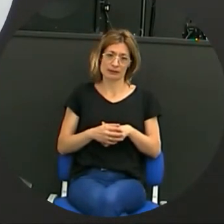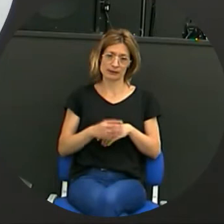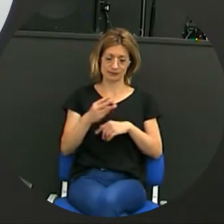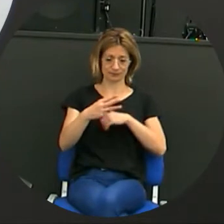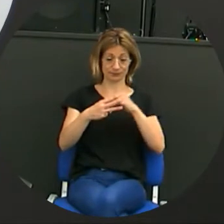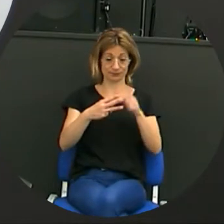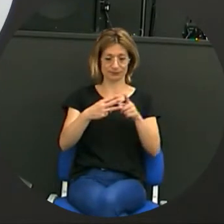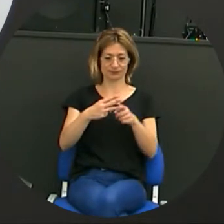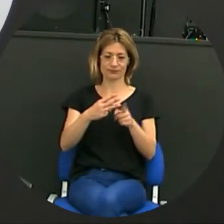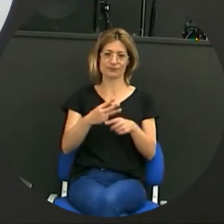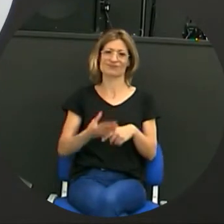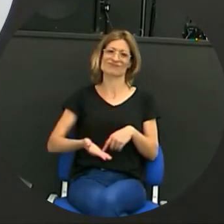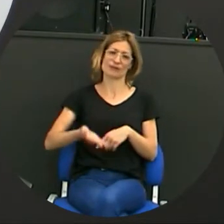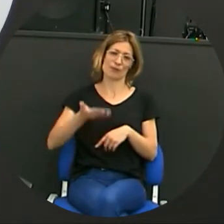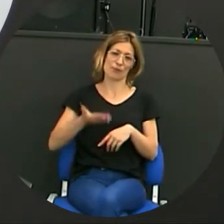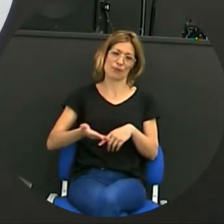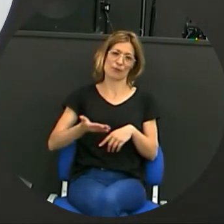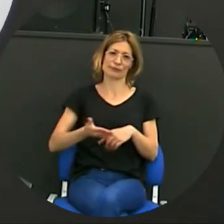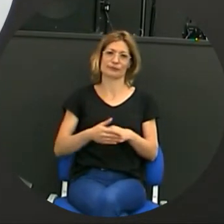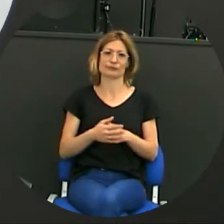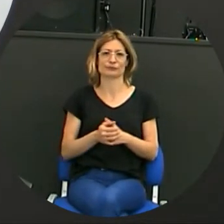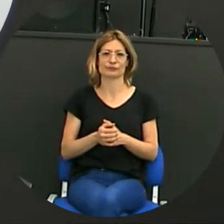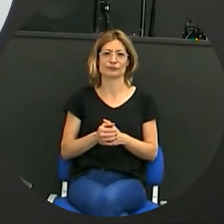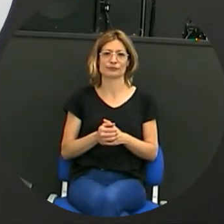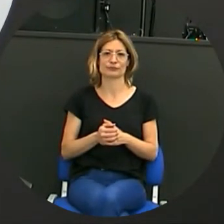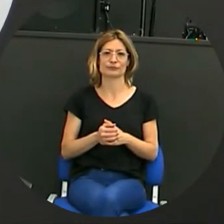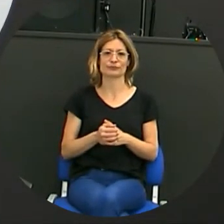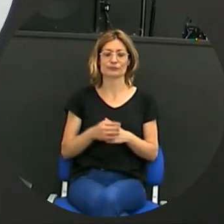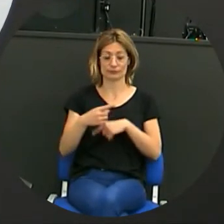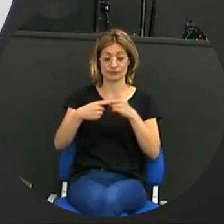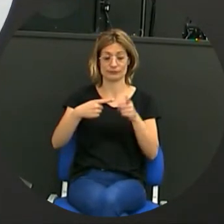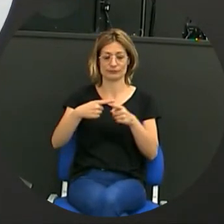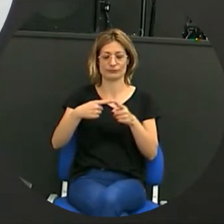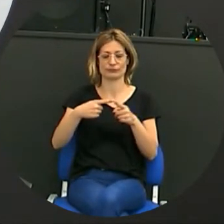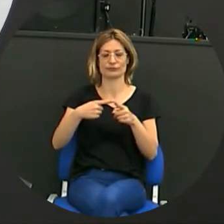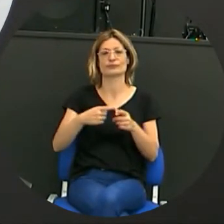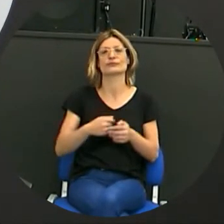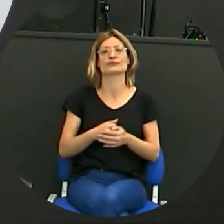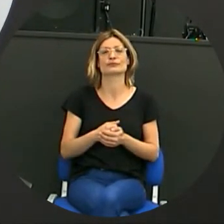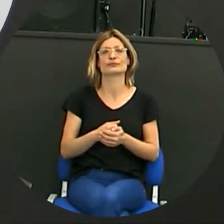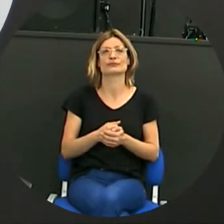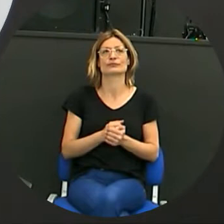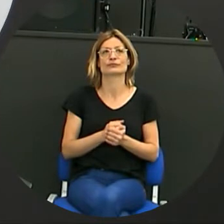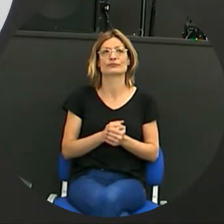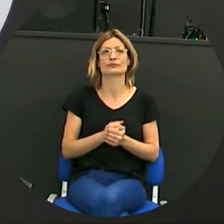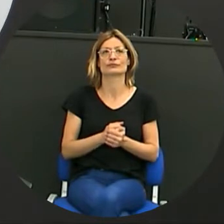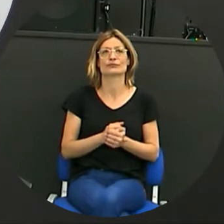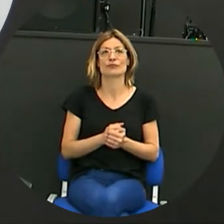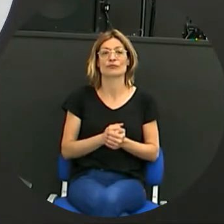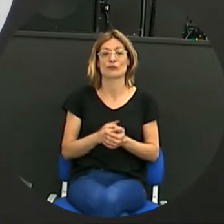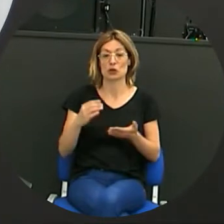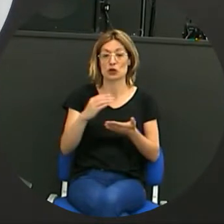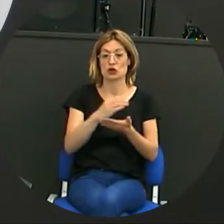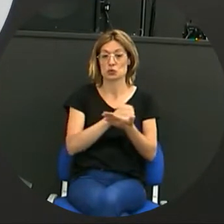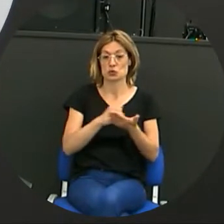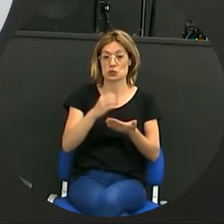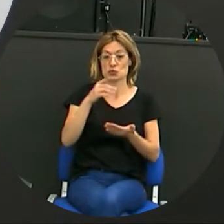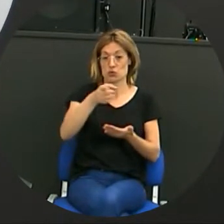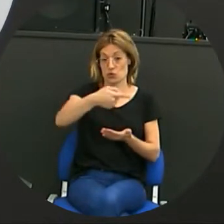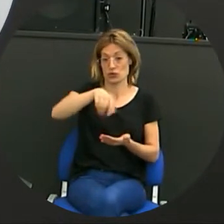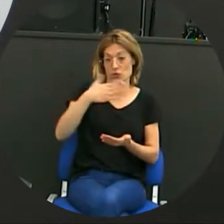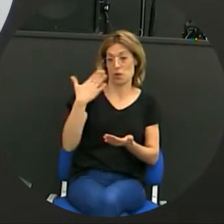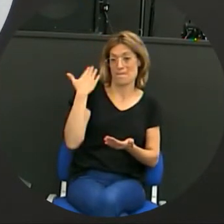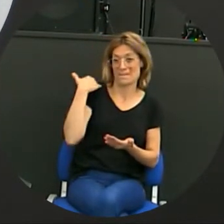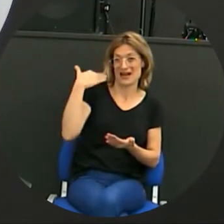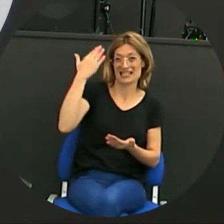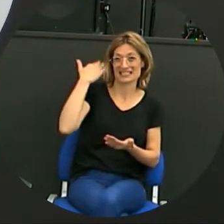que hemos leído en esta tarde. En primer lugar, ver que todo nuestro pasado, como fue en